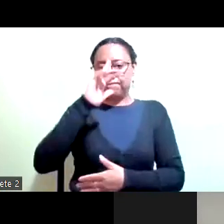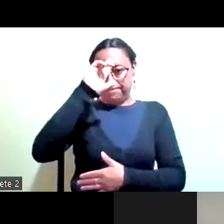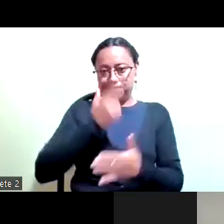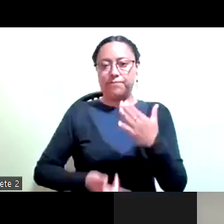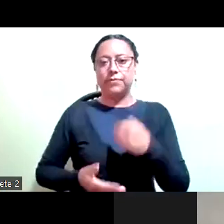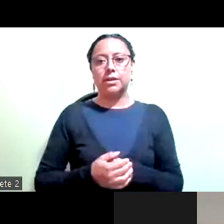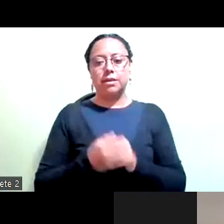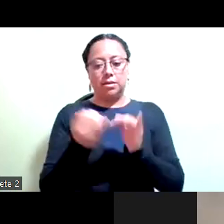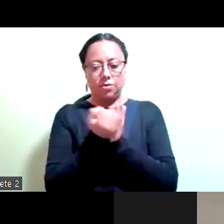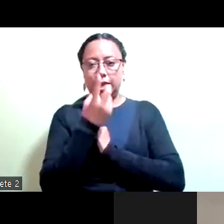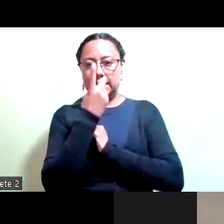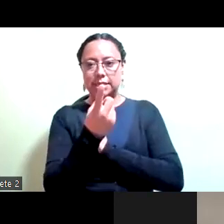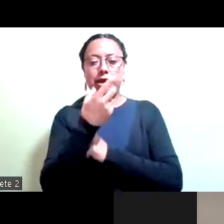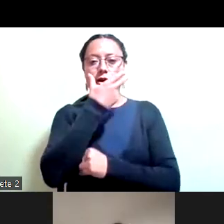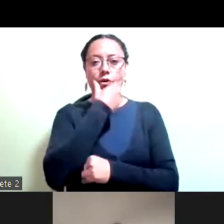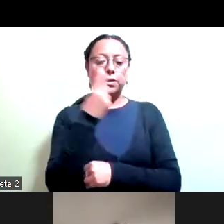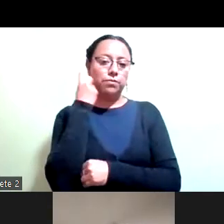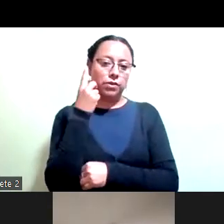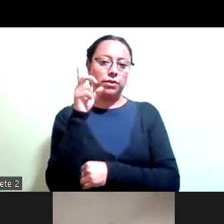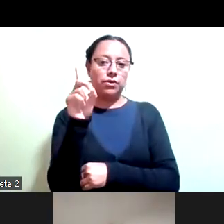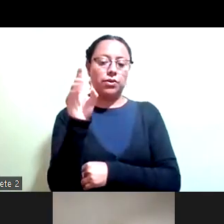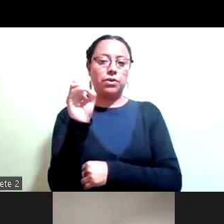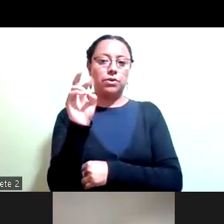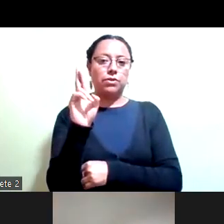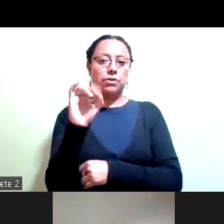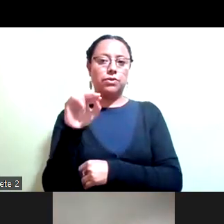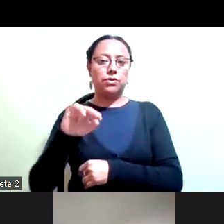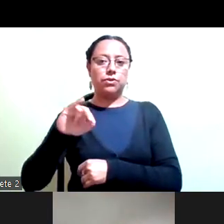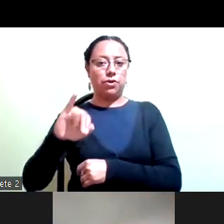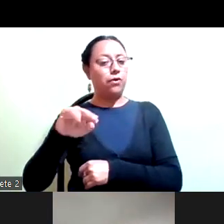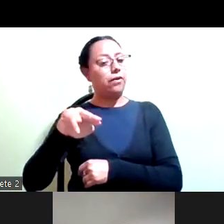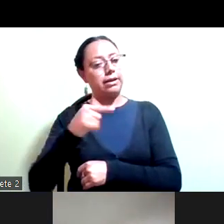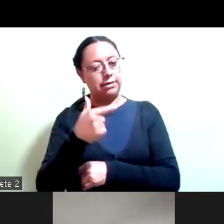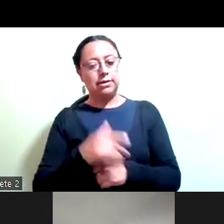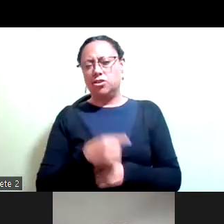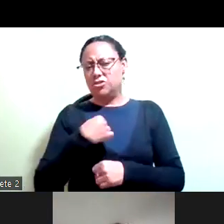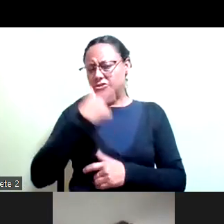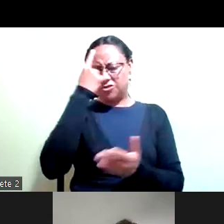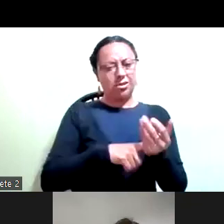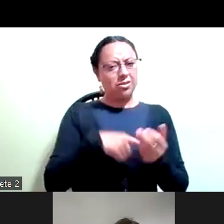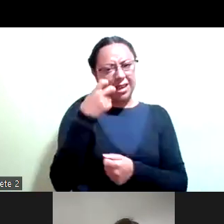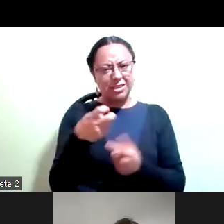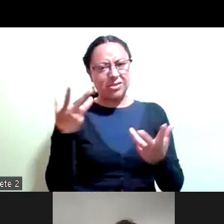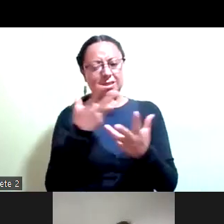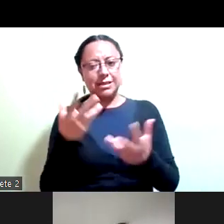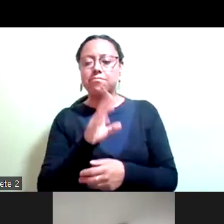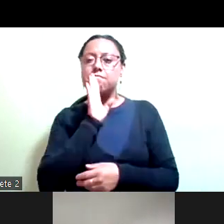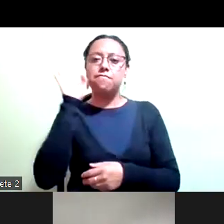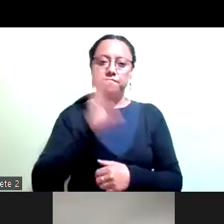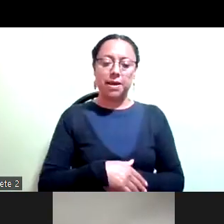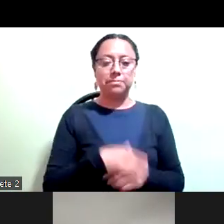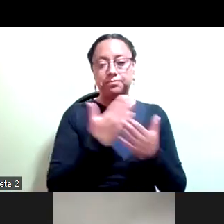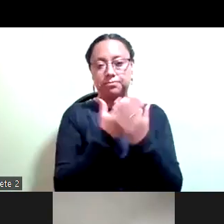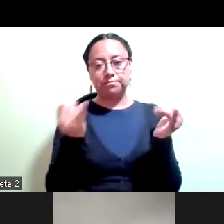A mí me parece completamente incorrecto que se utilicen estos términos para descalificar un trabajo con el que no se